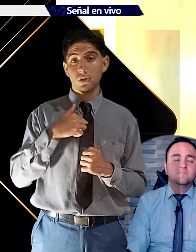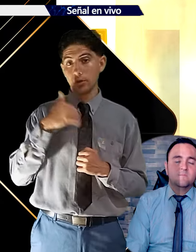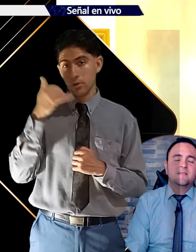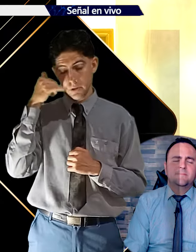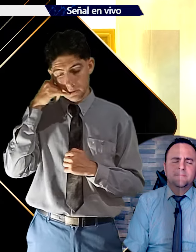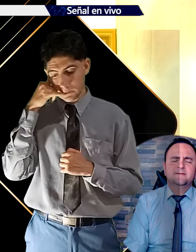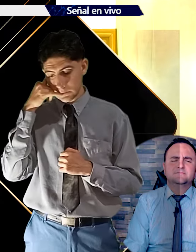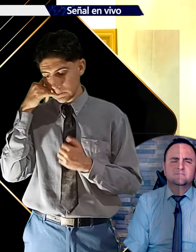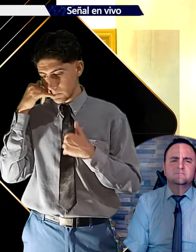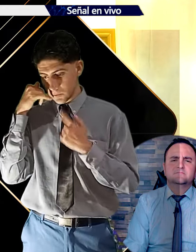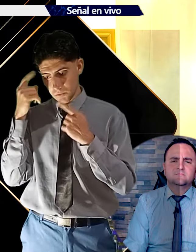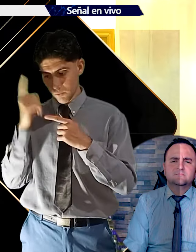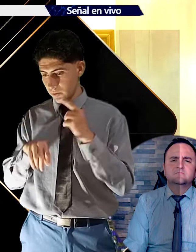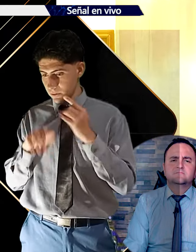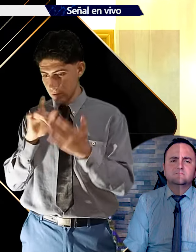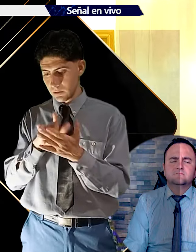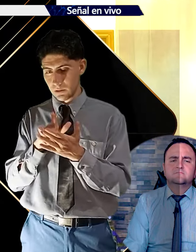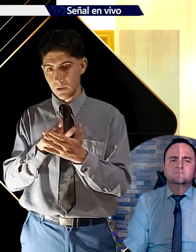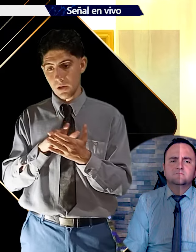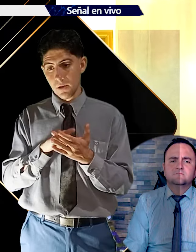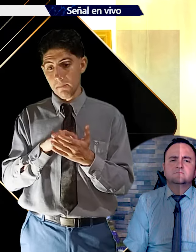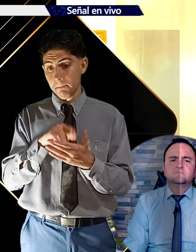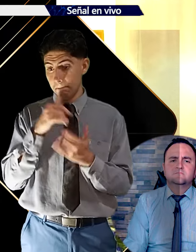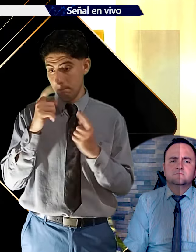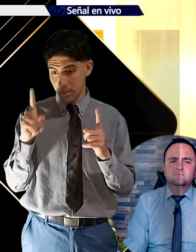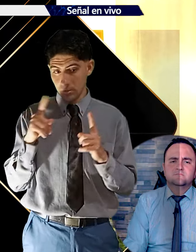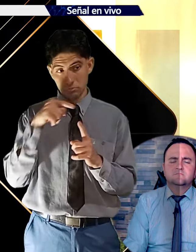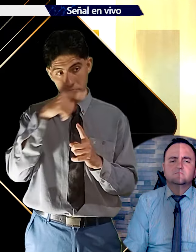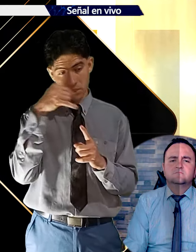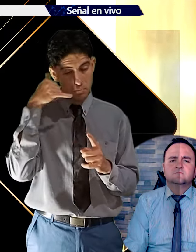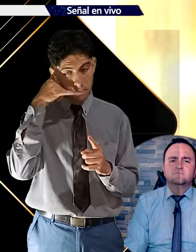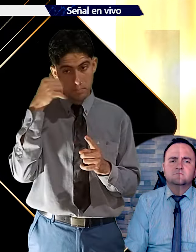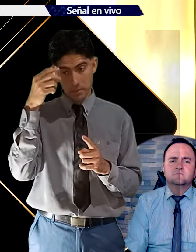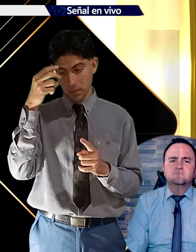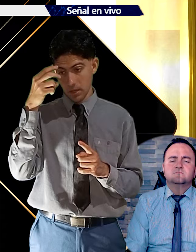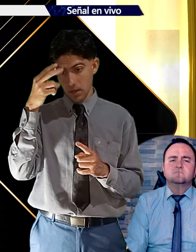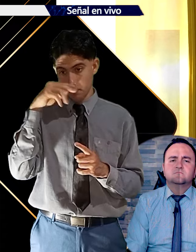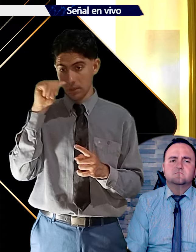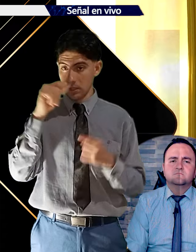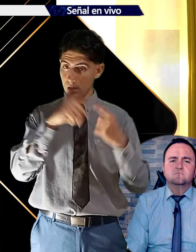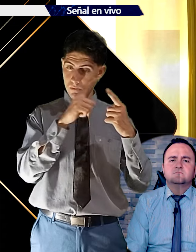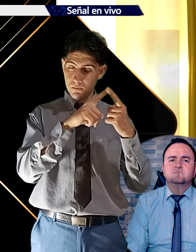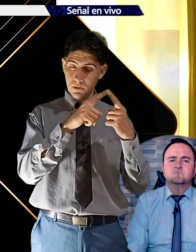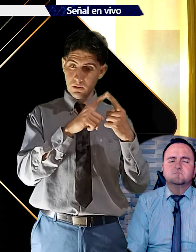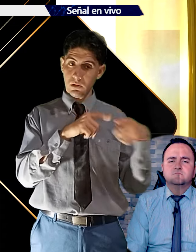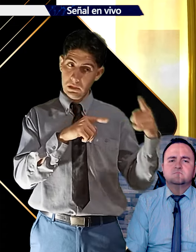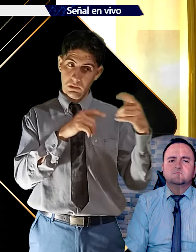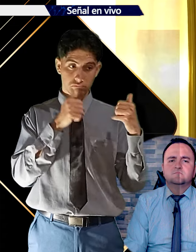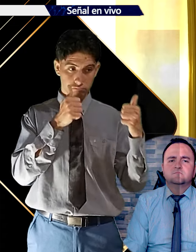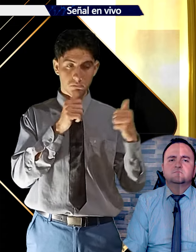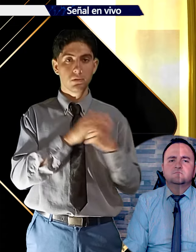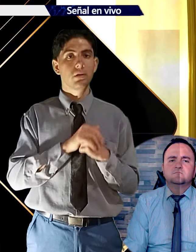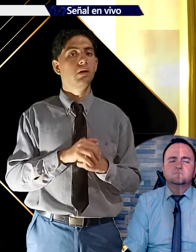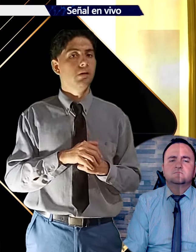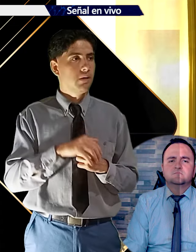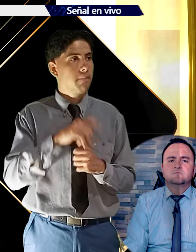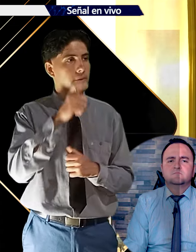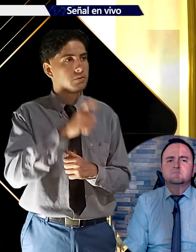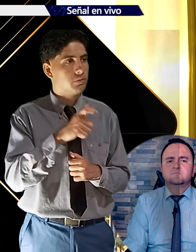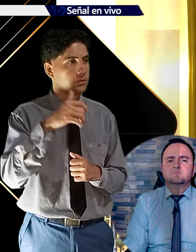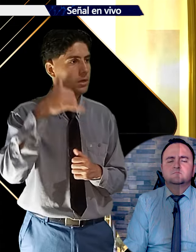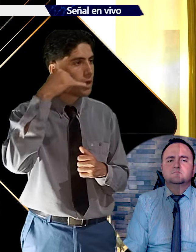que va a un lugar a otro, y cuando me llaman digo: yo no puedo ir. Si gustan, miren, mi hija, claro, hermana, y Dios la está usando, y es la